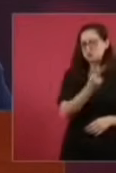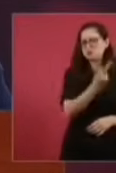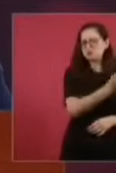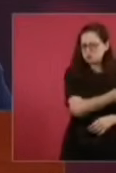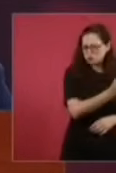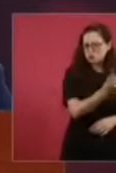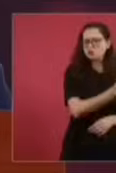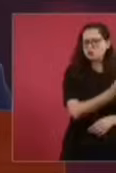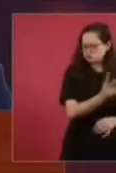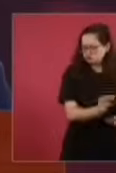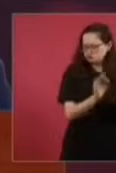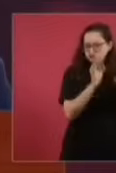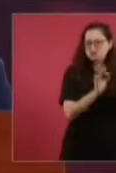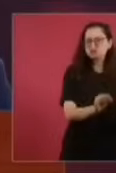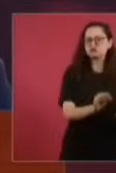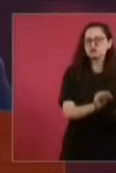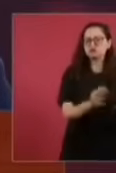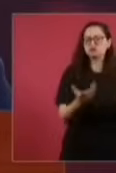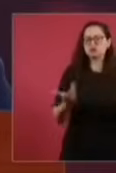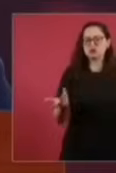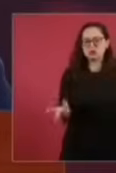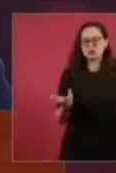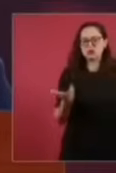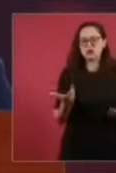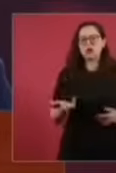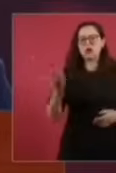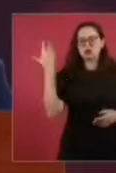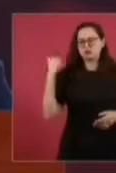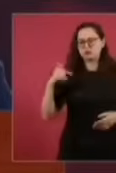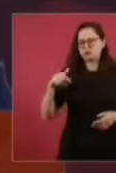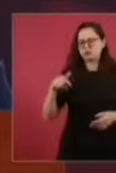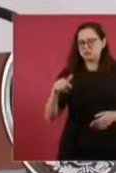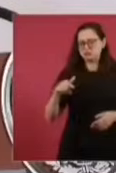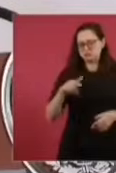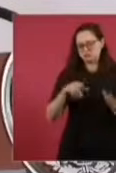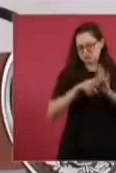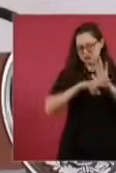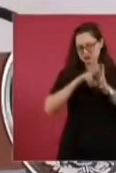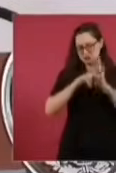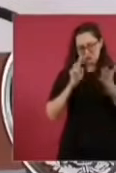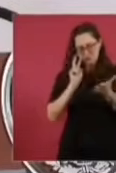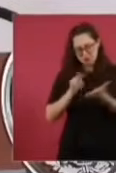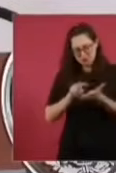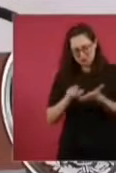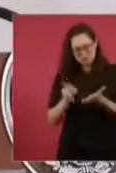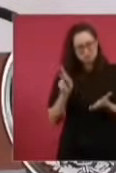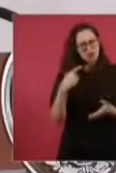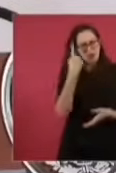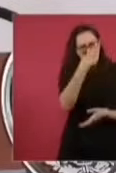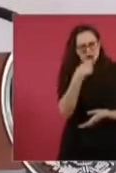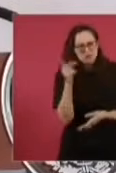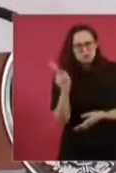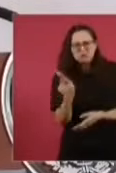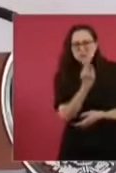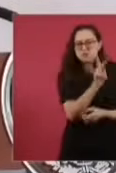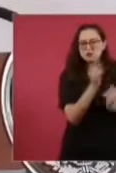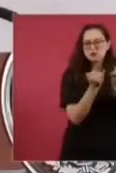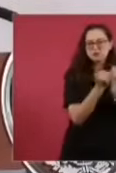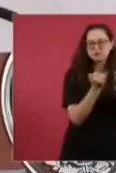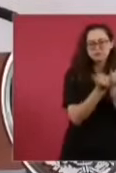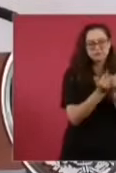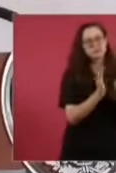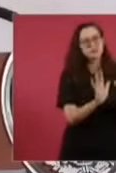video tomado en las oficinas del gobierno estadounidense. Se pidió